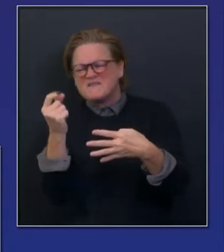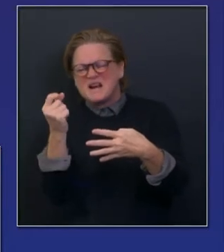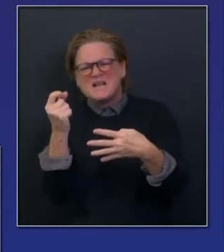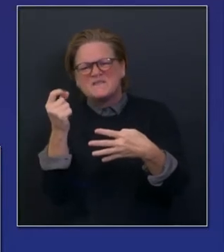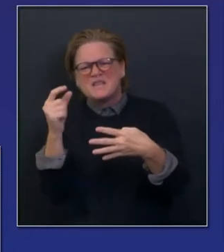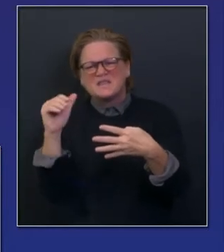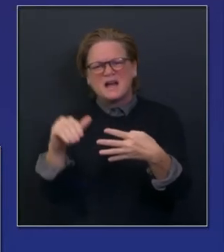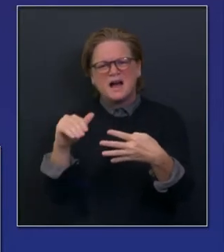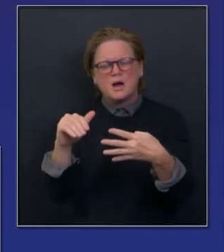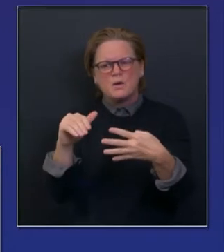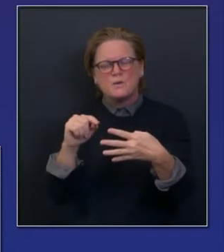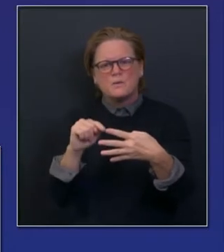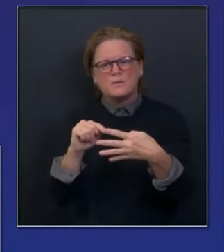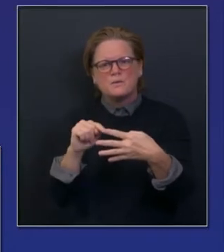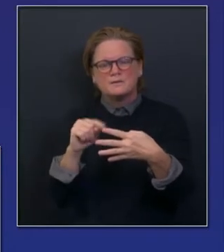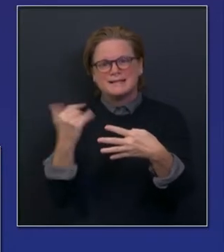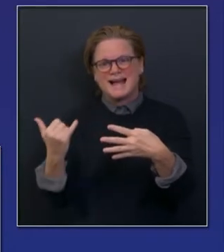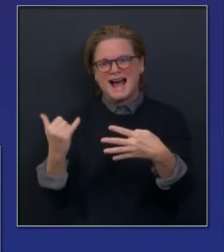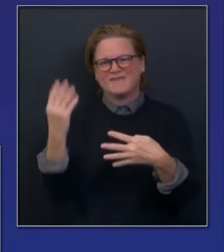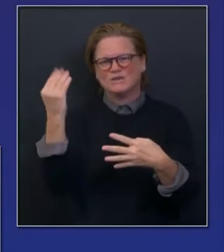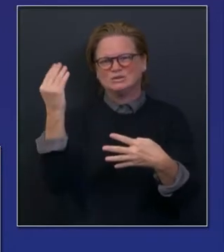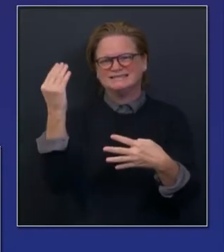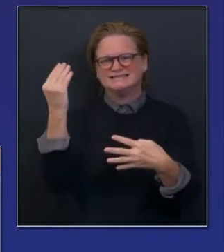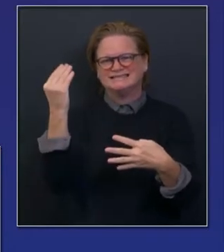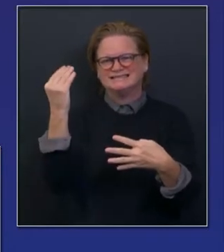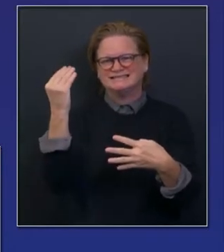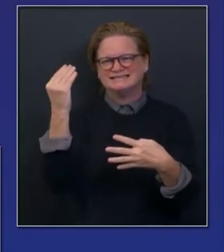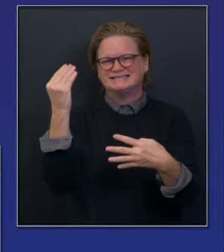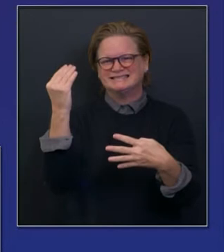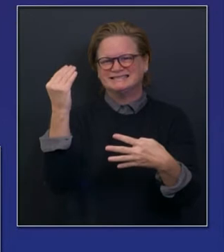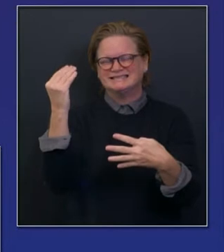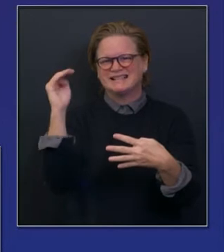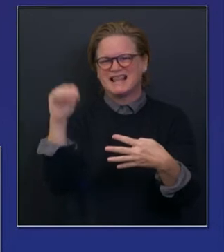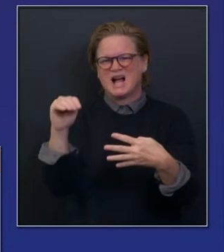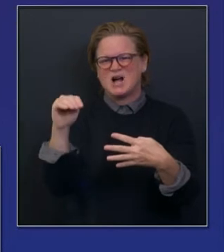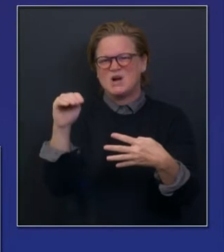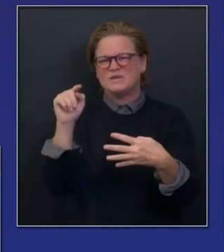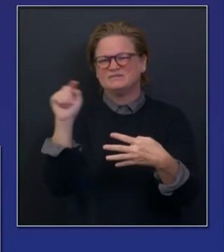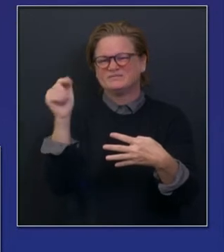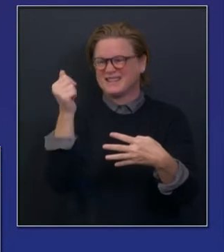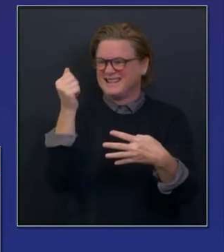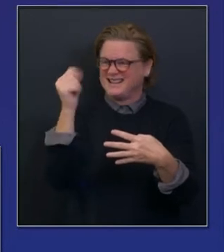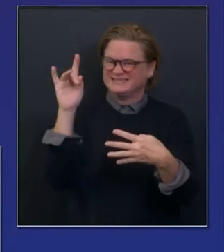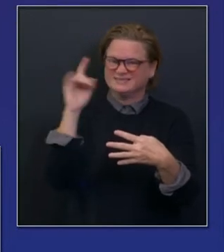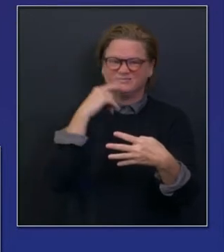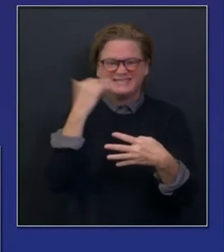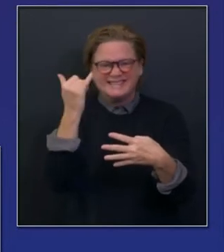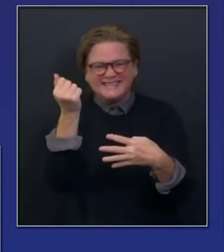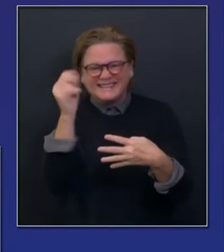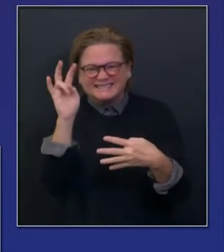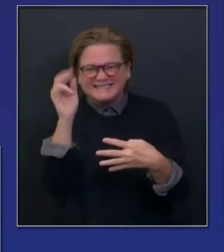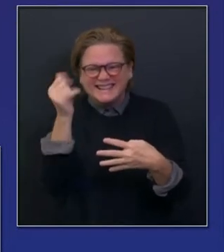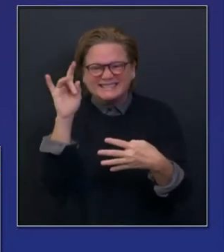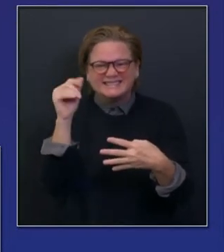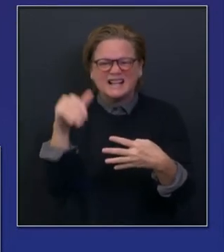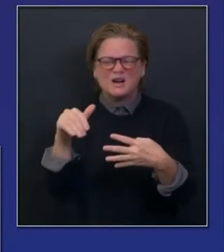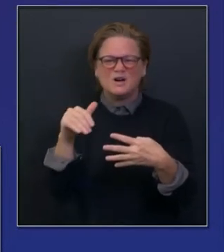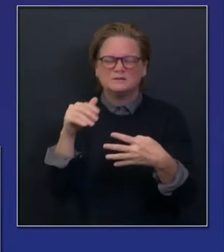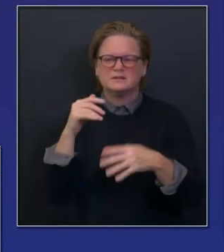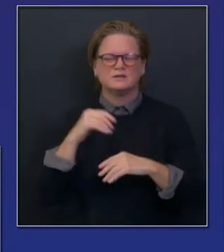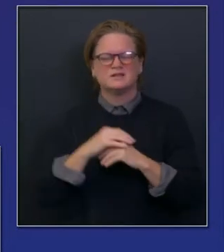cerca de 15.000, aumento de 68% en solo las 2 semanas. Admisiones a unidades de cuidados